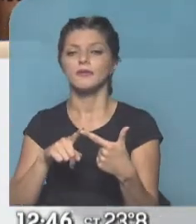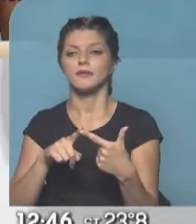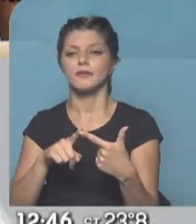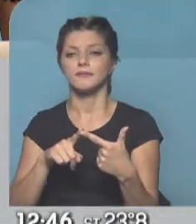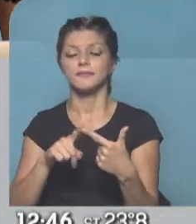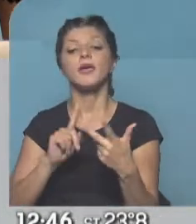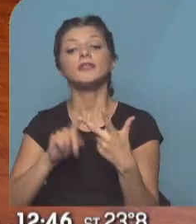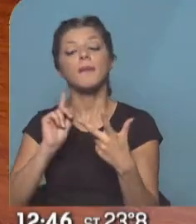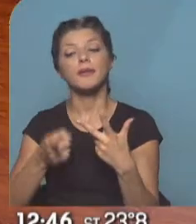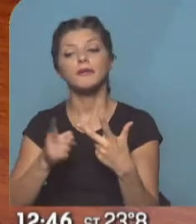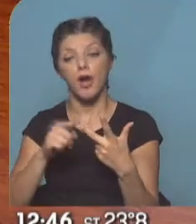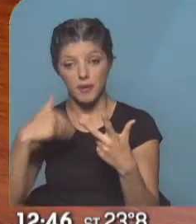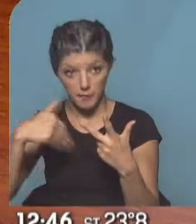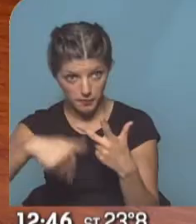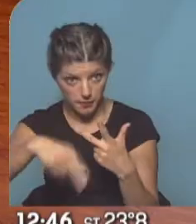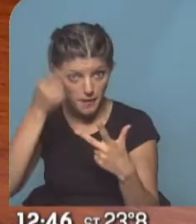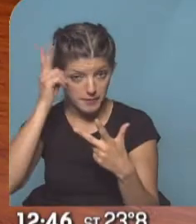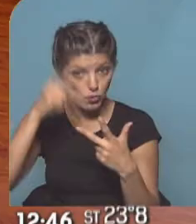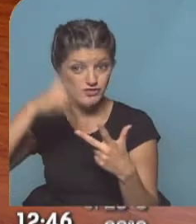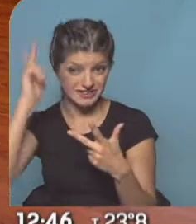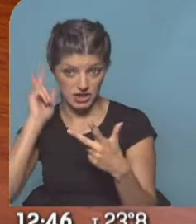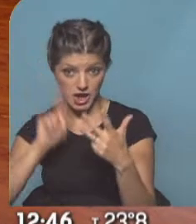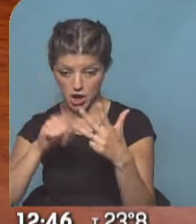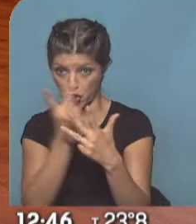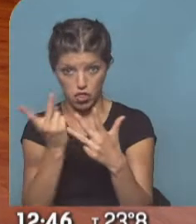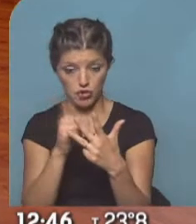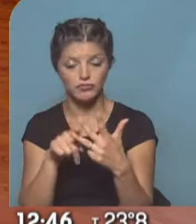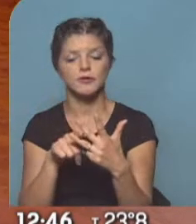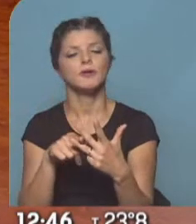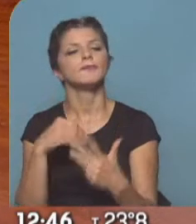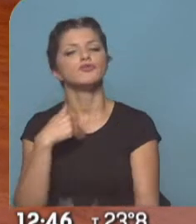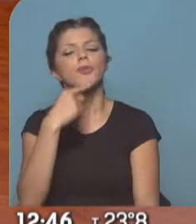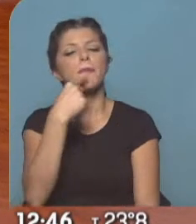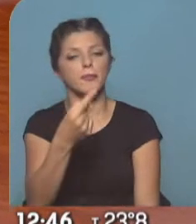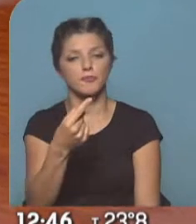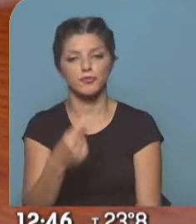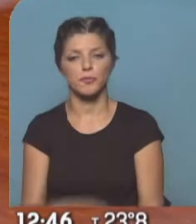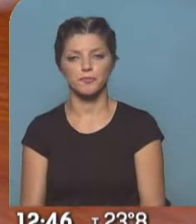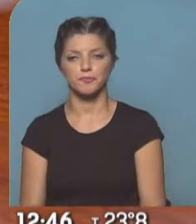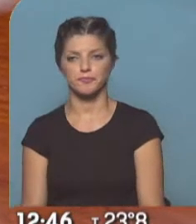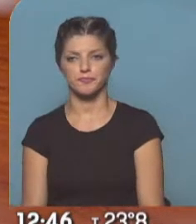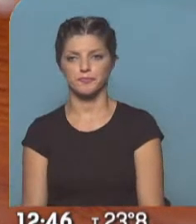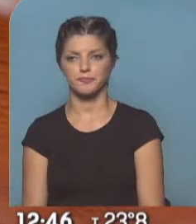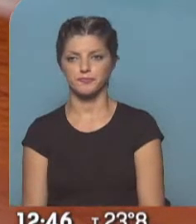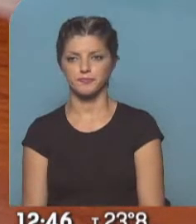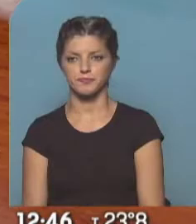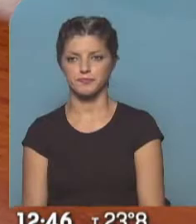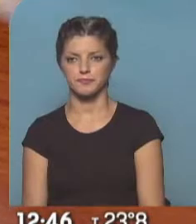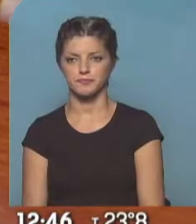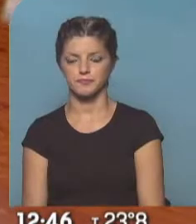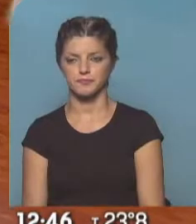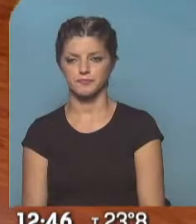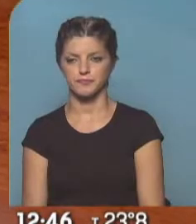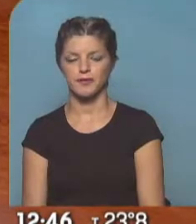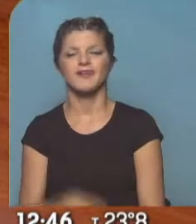a otros que va a hacer a Perú, Chile. Quería preguntarle su opinión, ¿cómo ve esto,